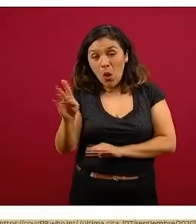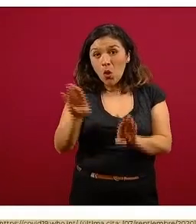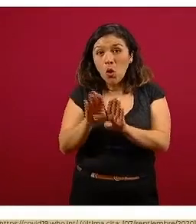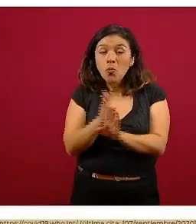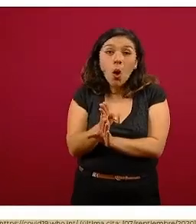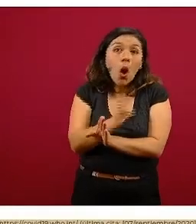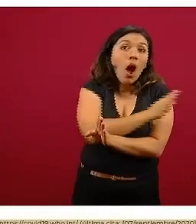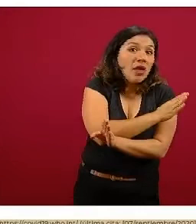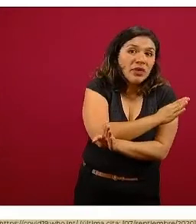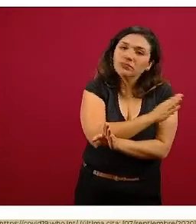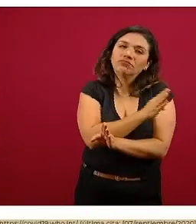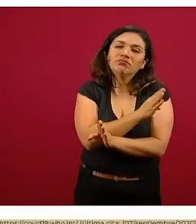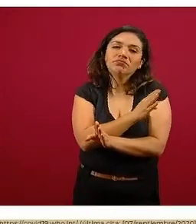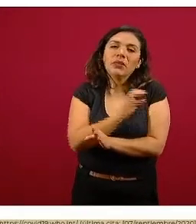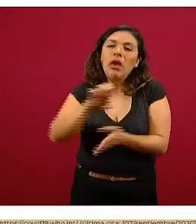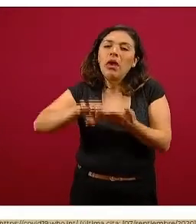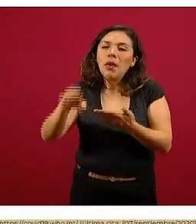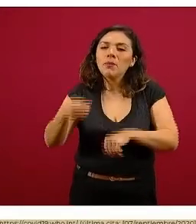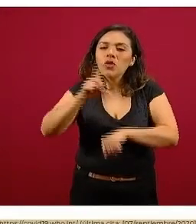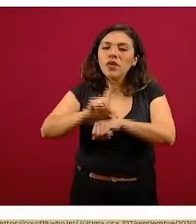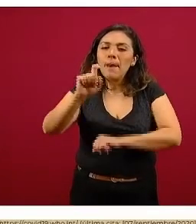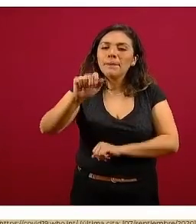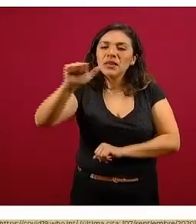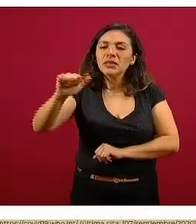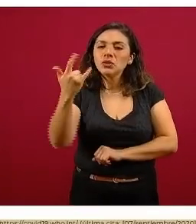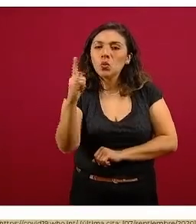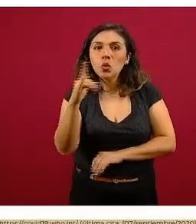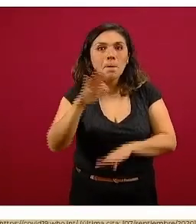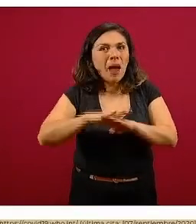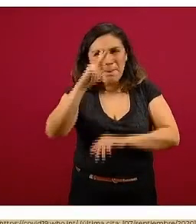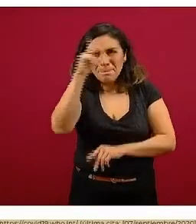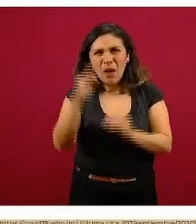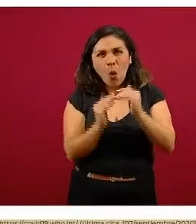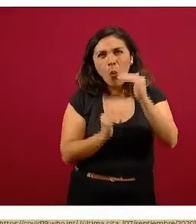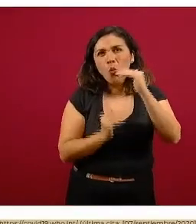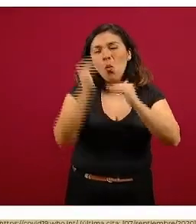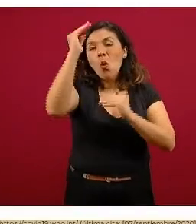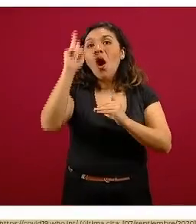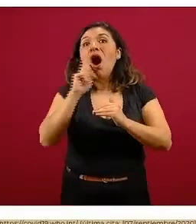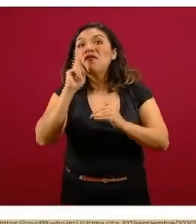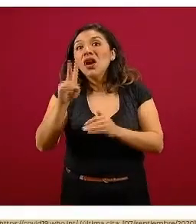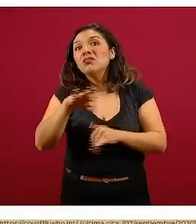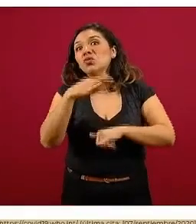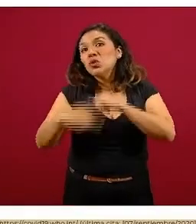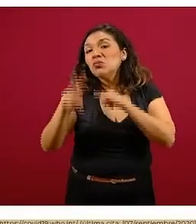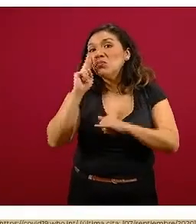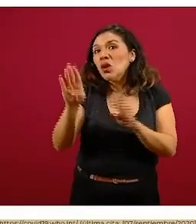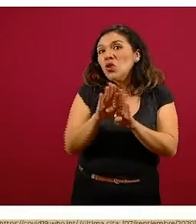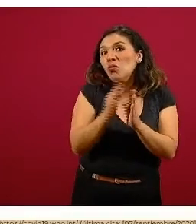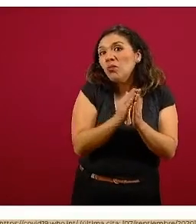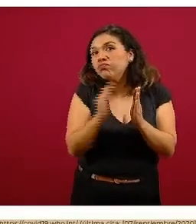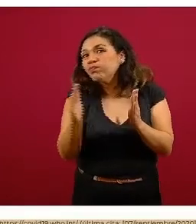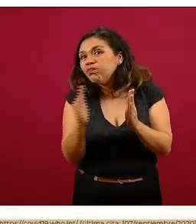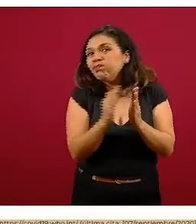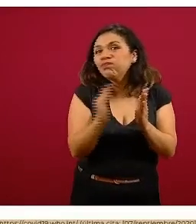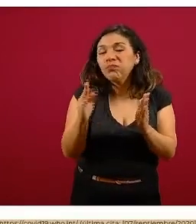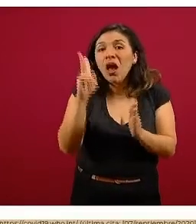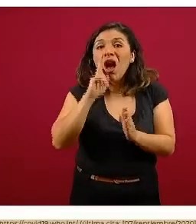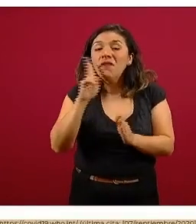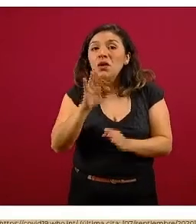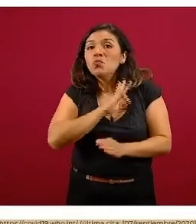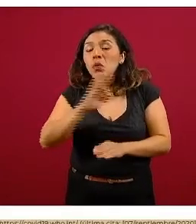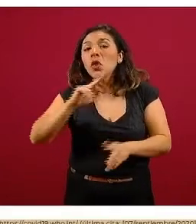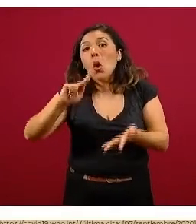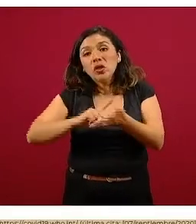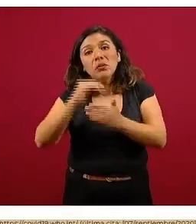durante su meseta, por ejemplo el 26 de julio, vamos a ver si ese es un comportamiento similar al observado a fines de julio y pudiera nuevamente volver